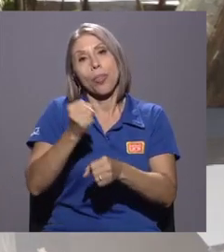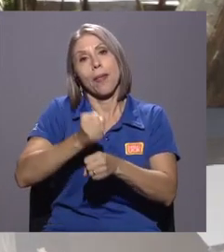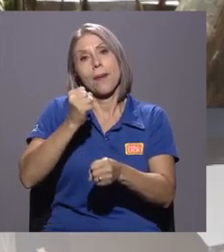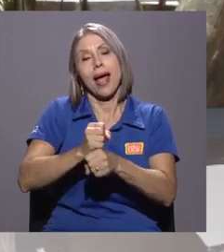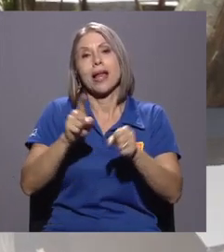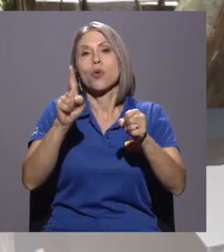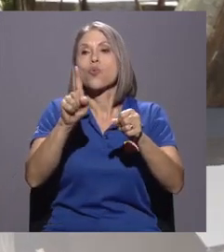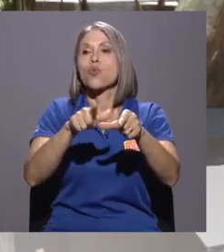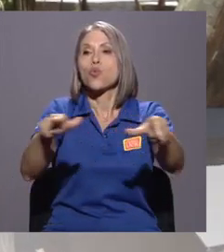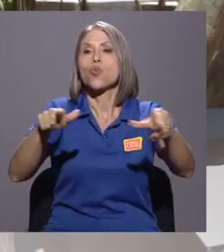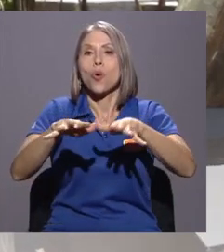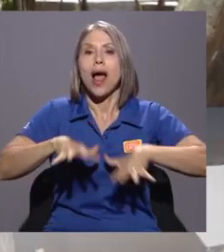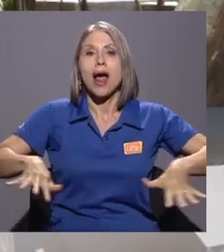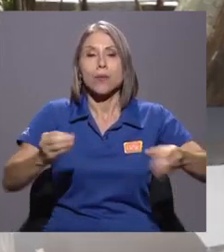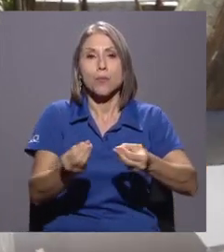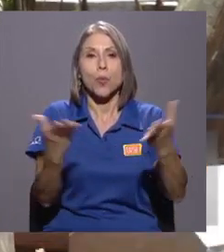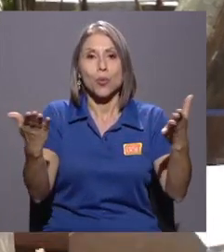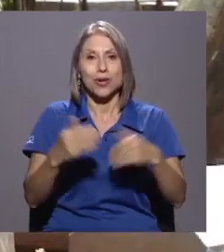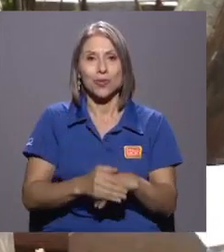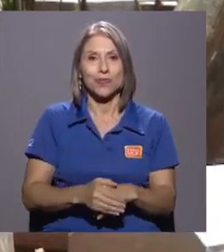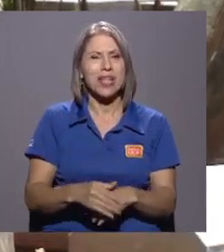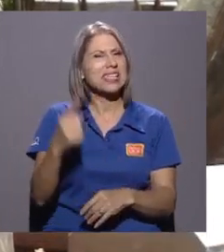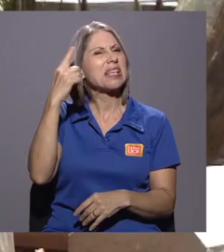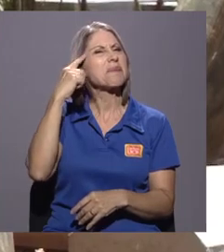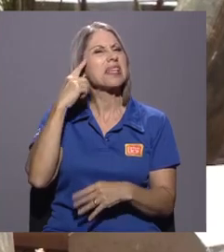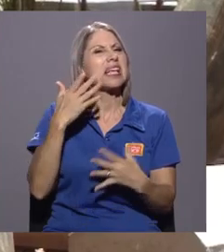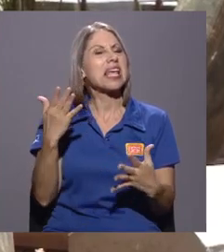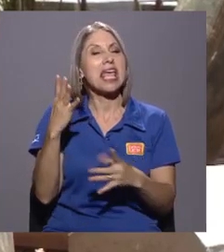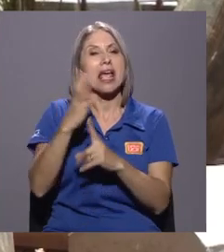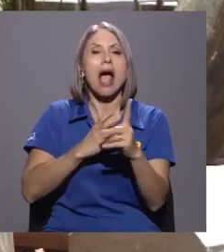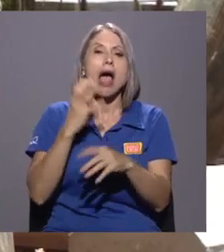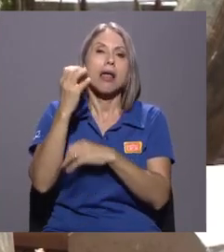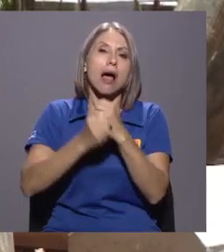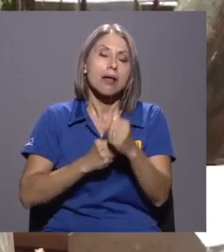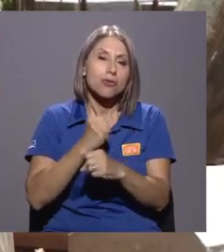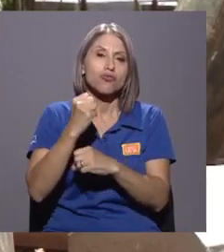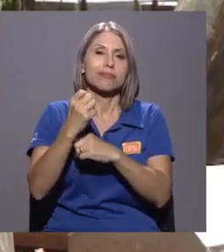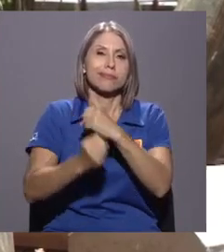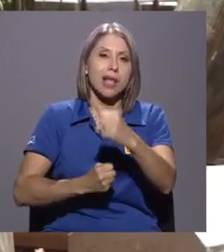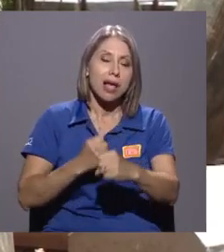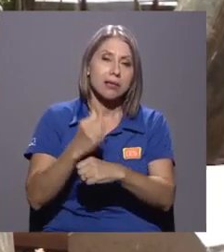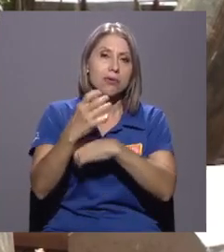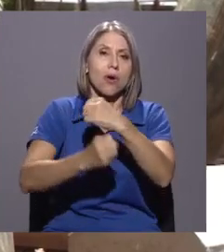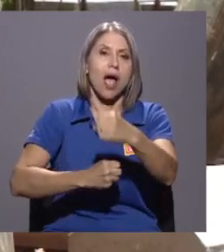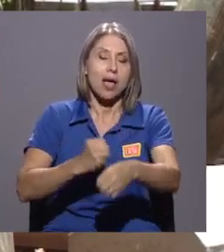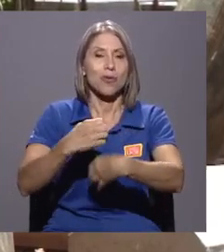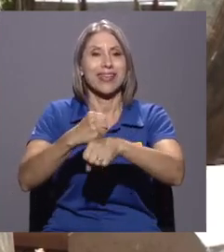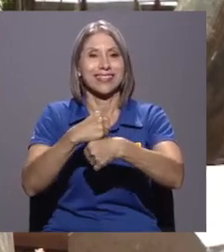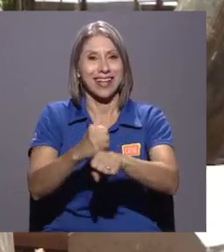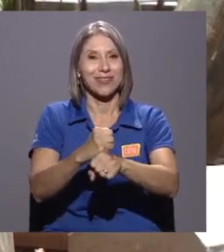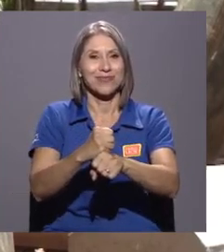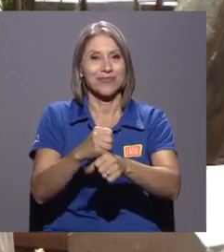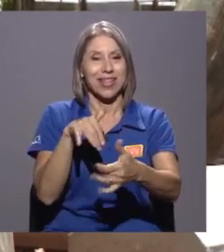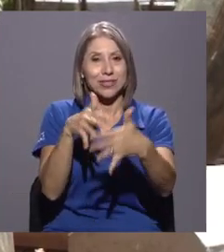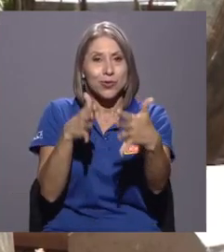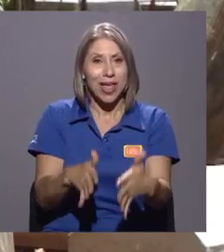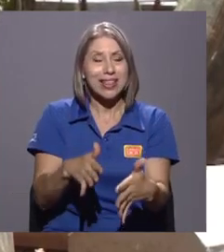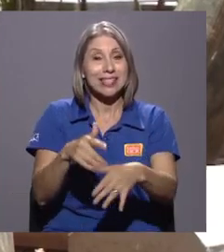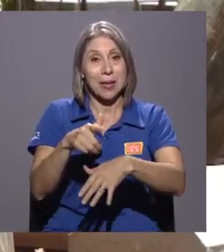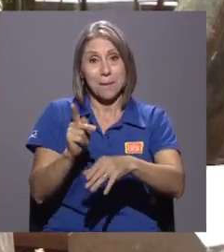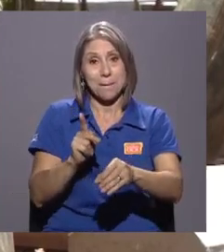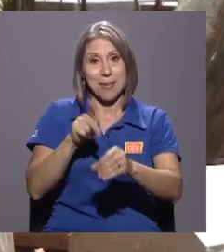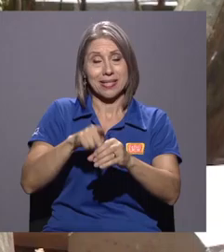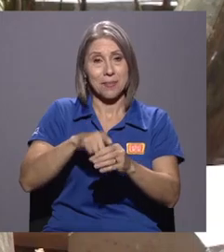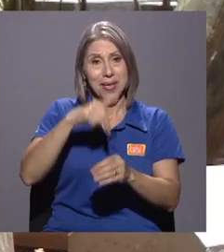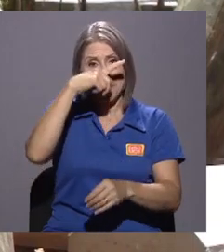la idea es hacerlo anualmente, ¿verdad? Para que los estudiantes siempre participen en los veranos y abarcar